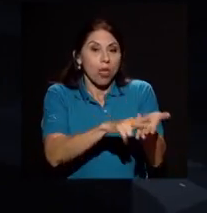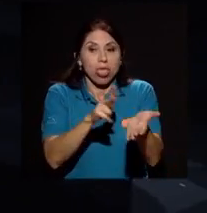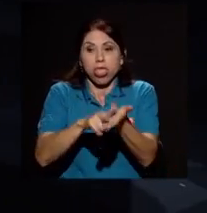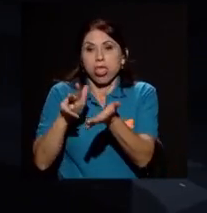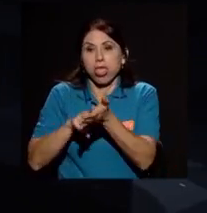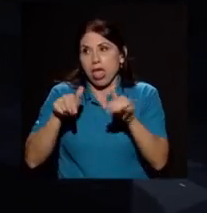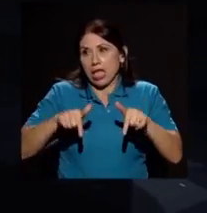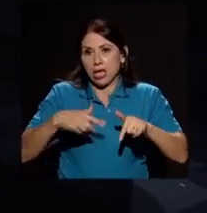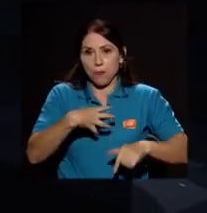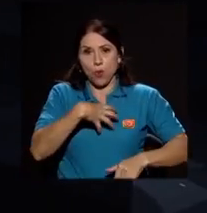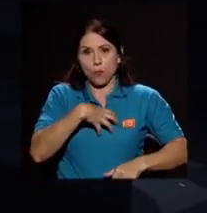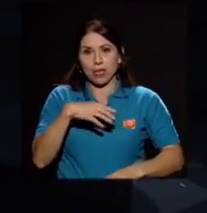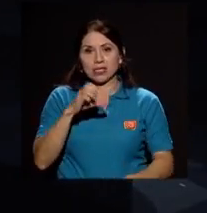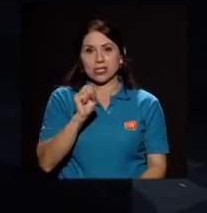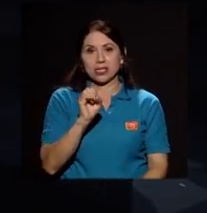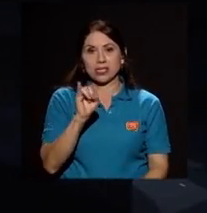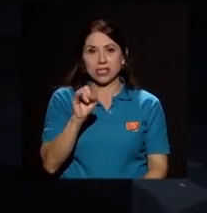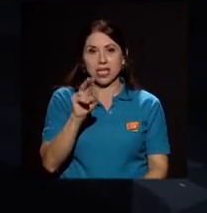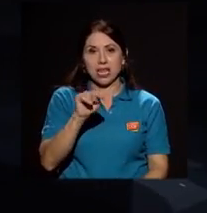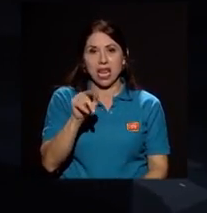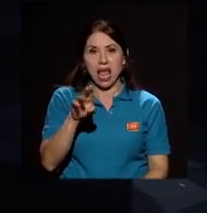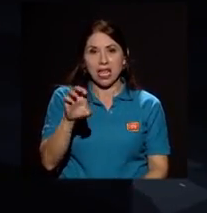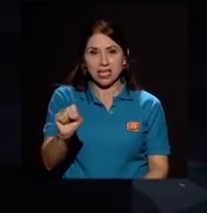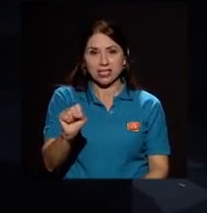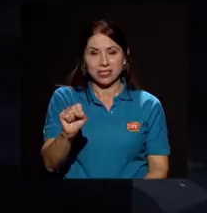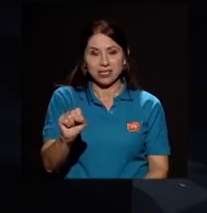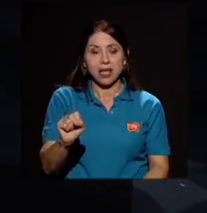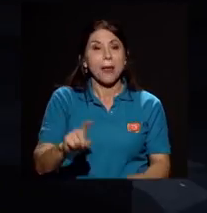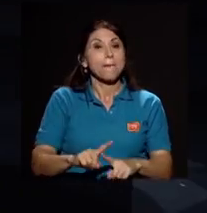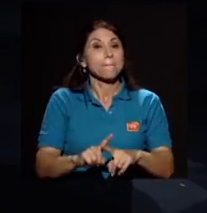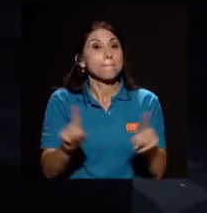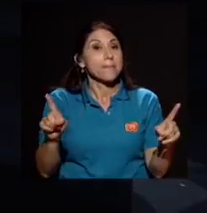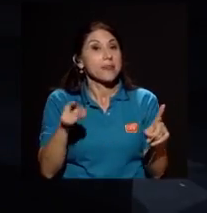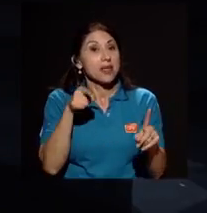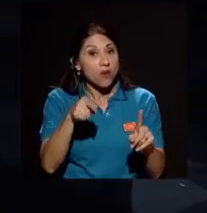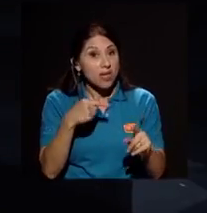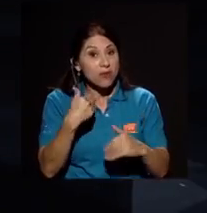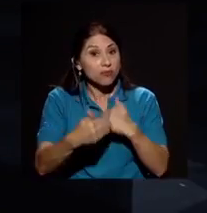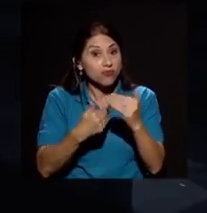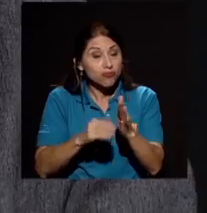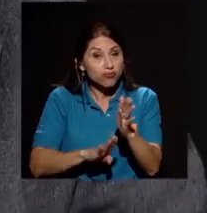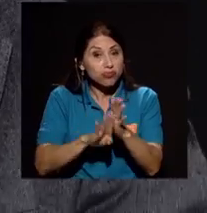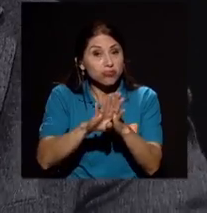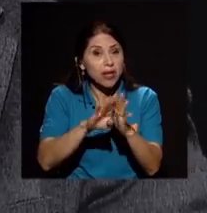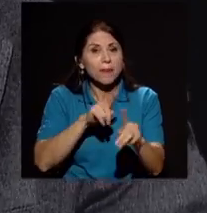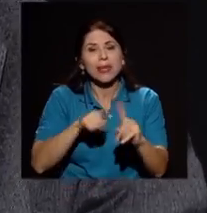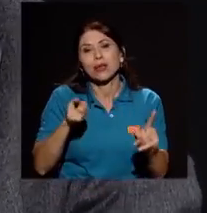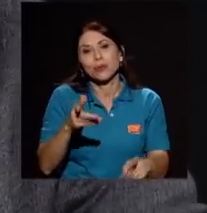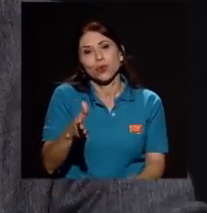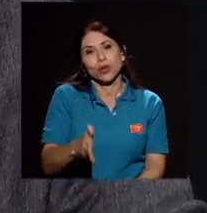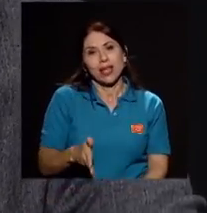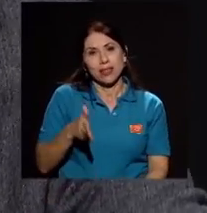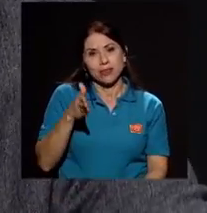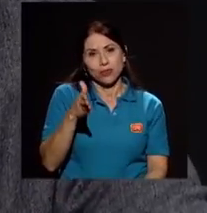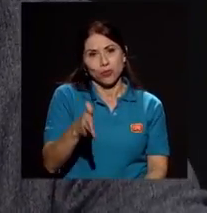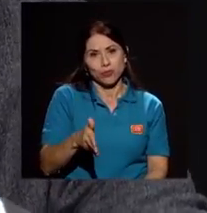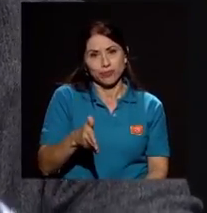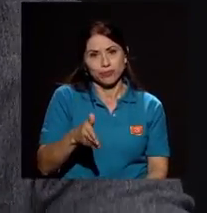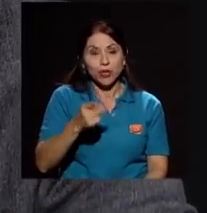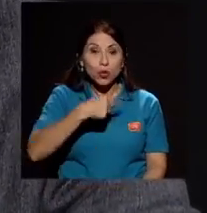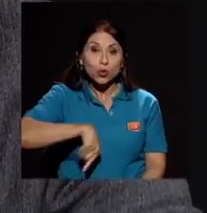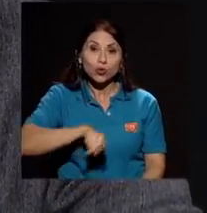entonces desde ese punto de vista el país avanza pero aún así el avance todavía es muy lento entonces necesitamos